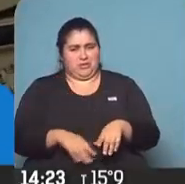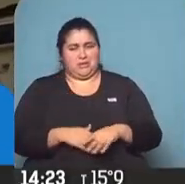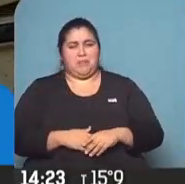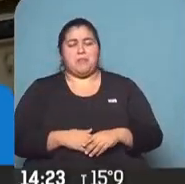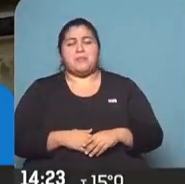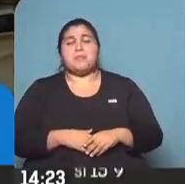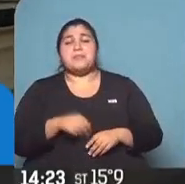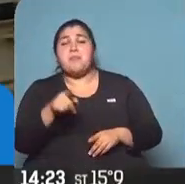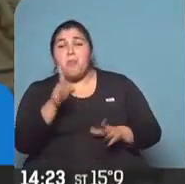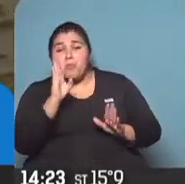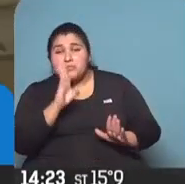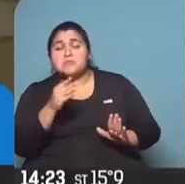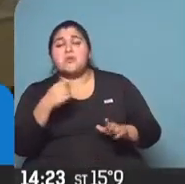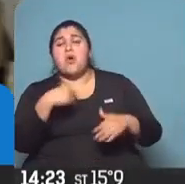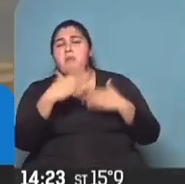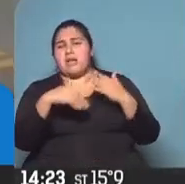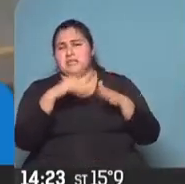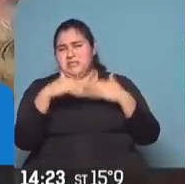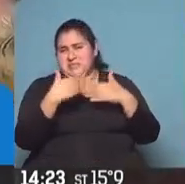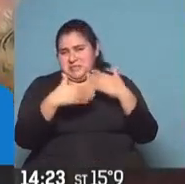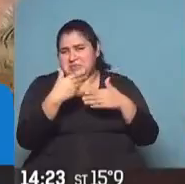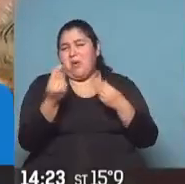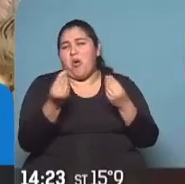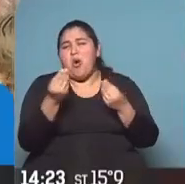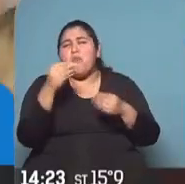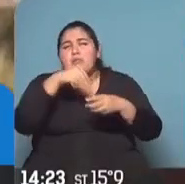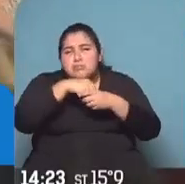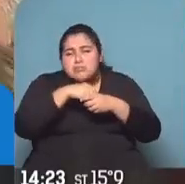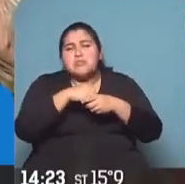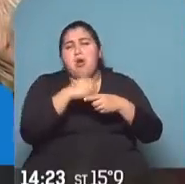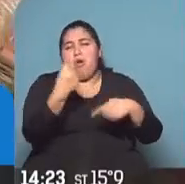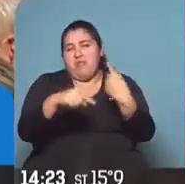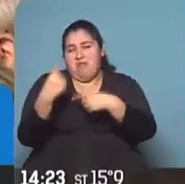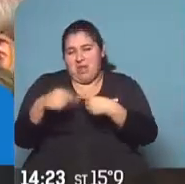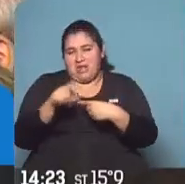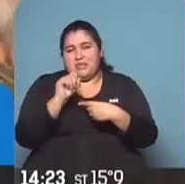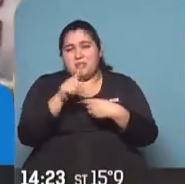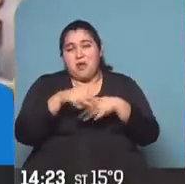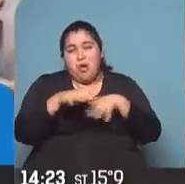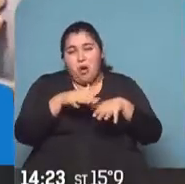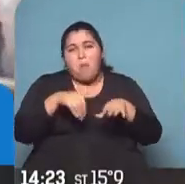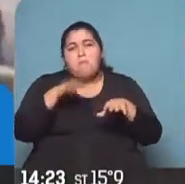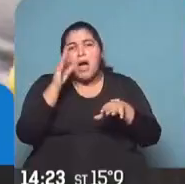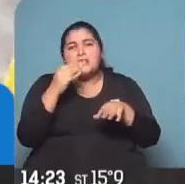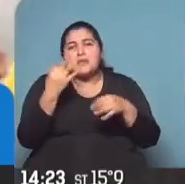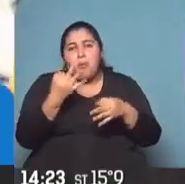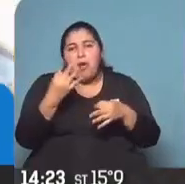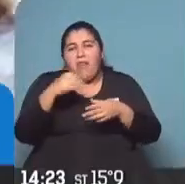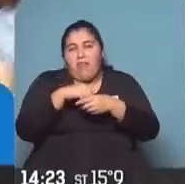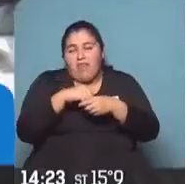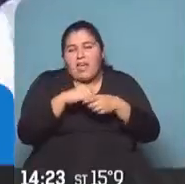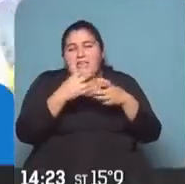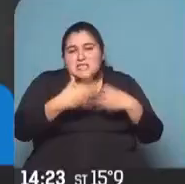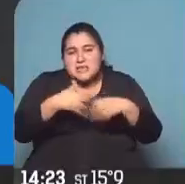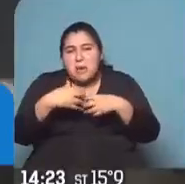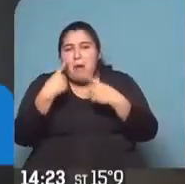las positivas incorporados en estas cámaras térmicas y para la preparación unidad de potencia auxiliar sistema de